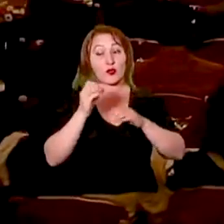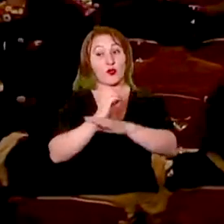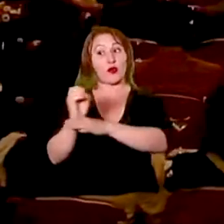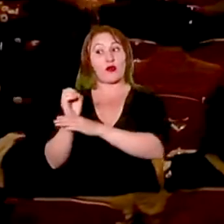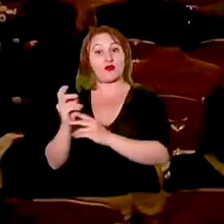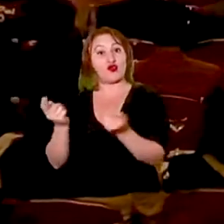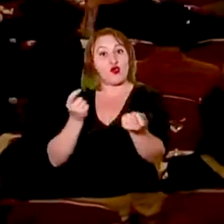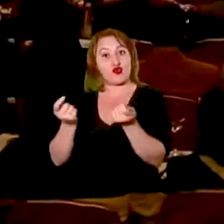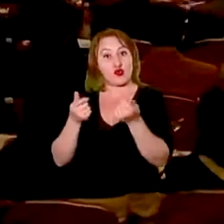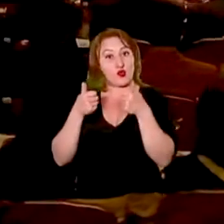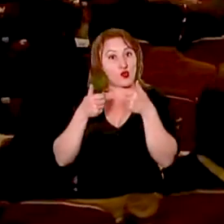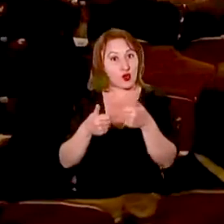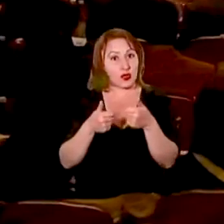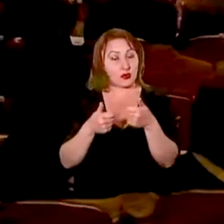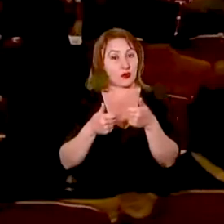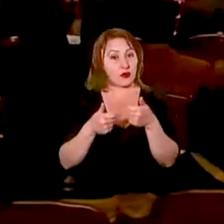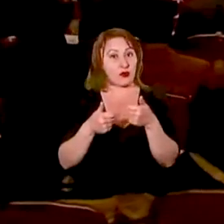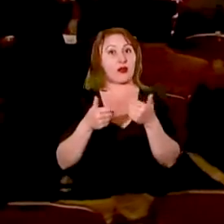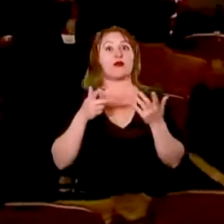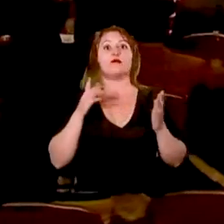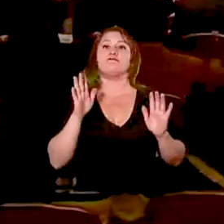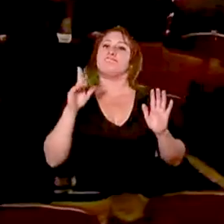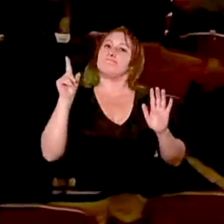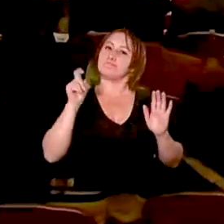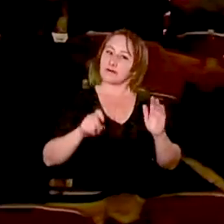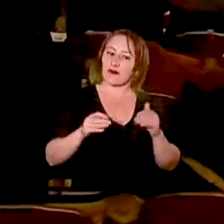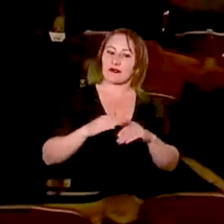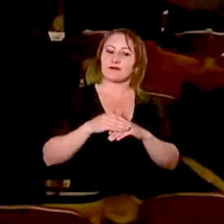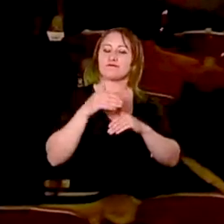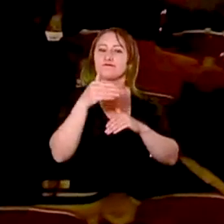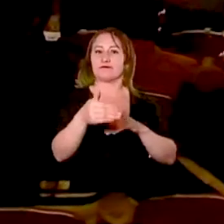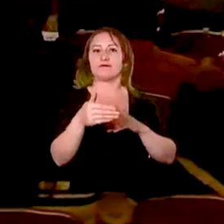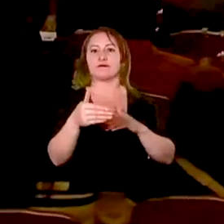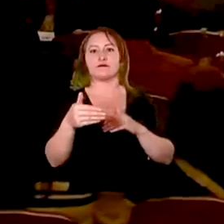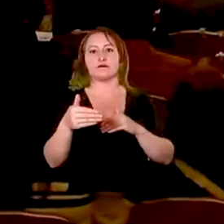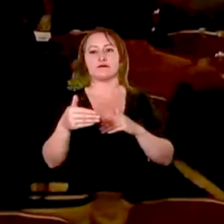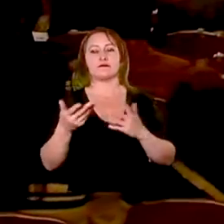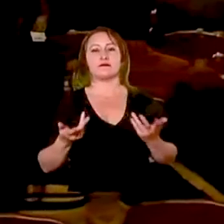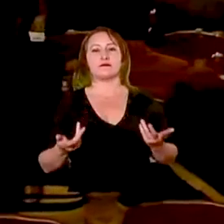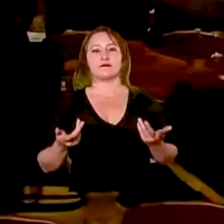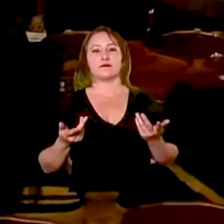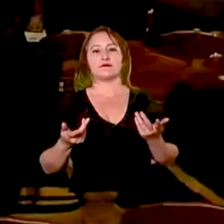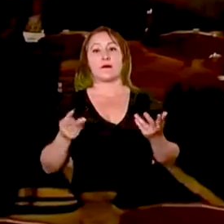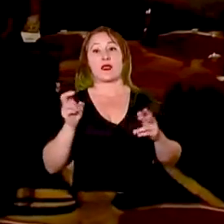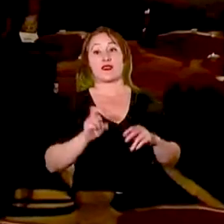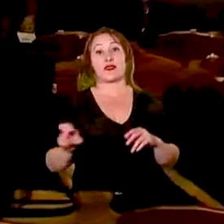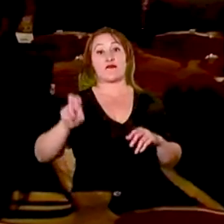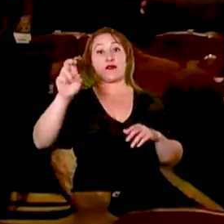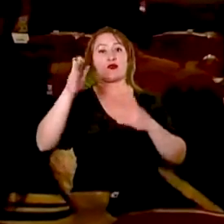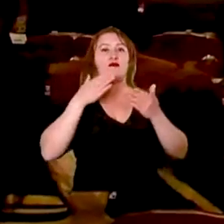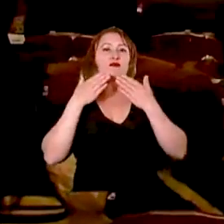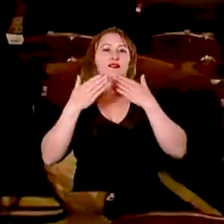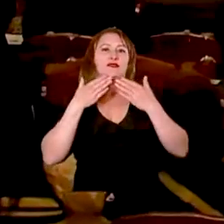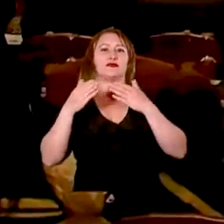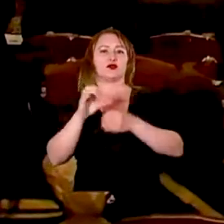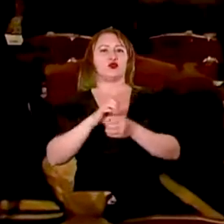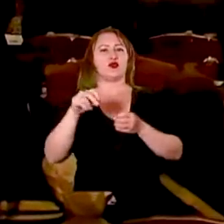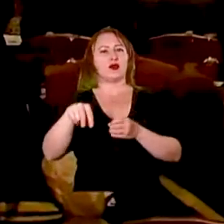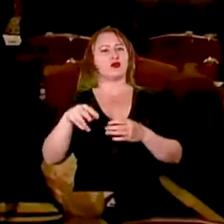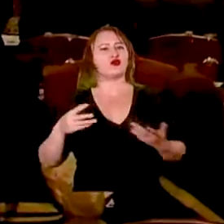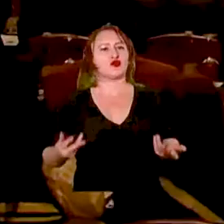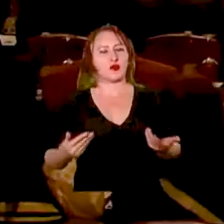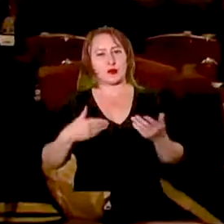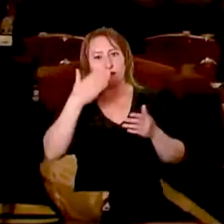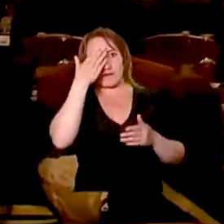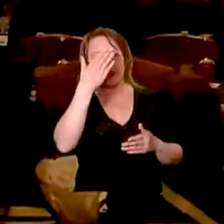control para ese buen ejercicio de la democracia va a generar y se traduce en el nivel de confianza que los ciudadanos tienen que